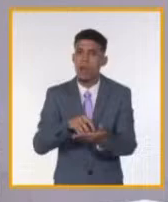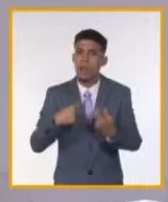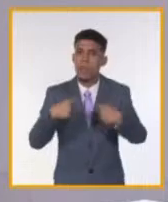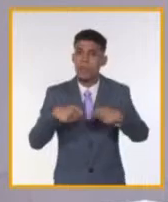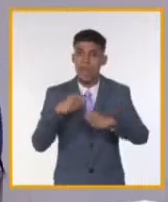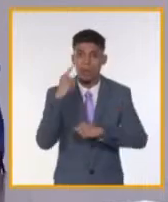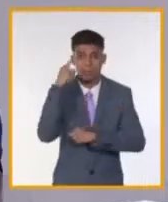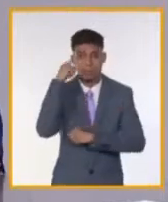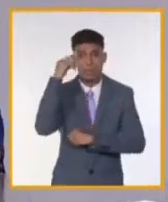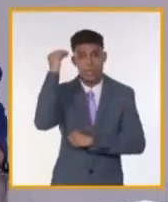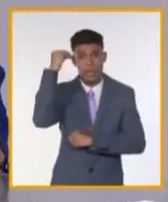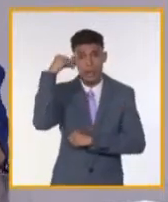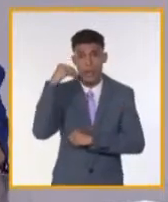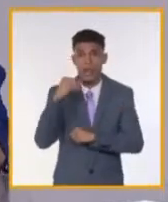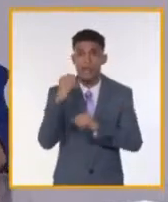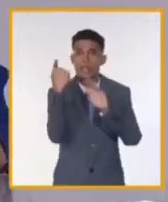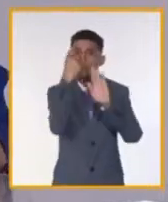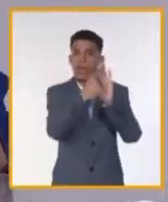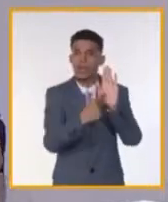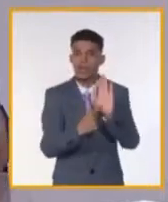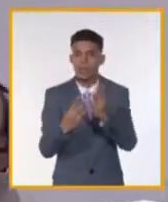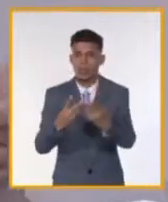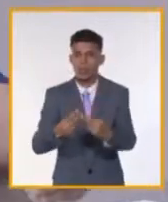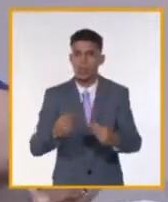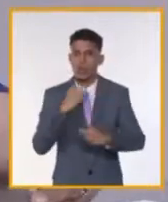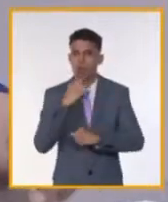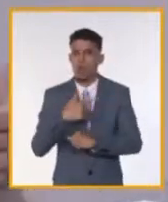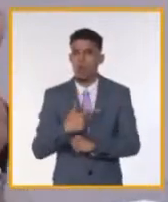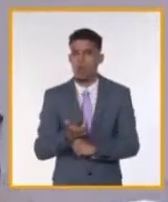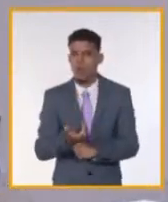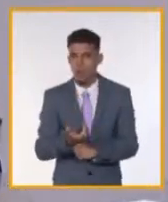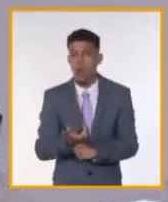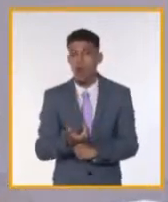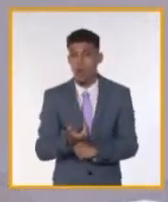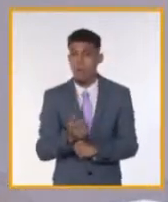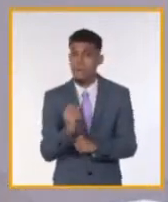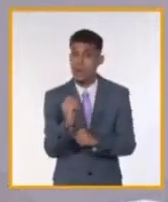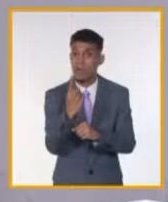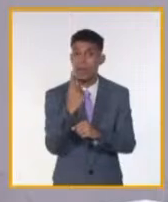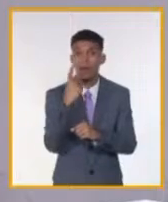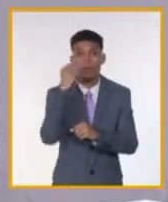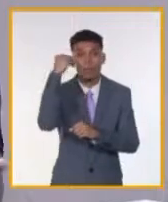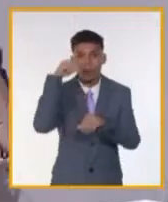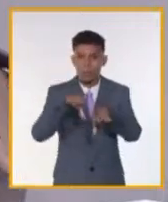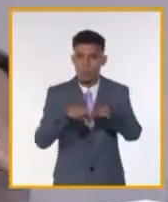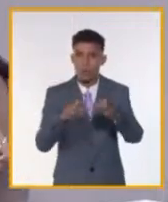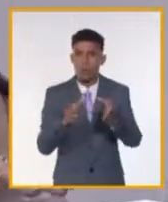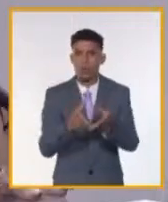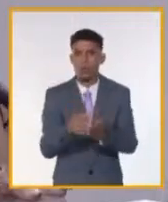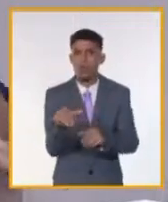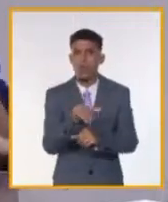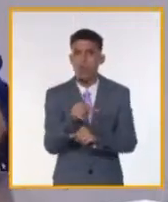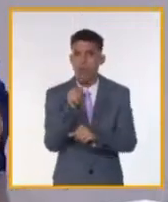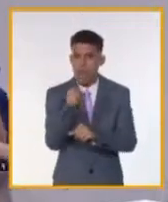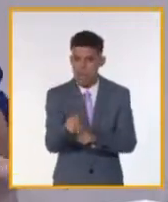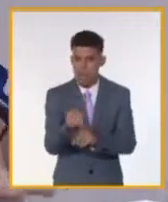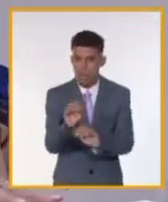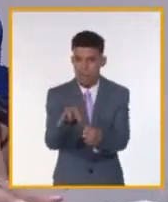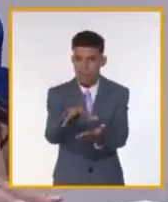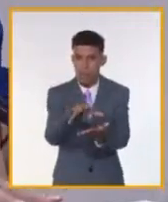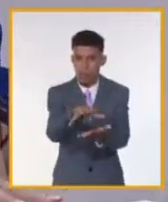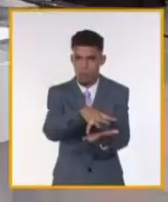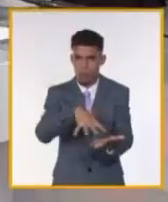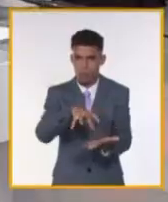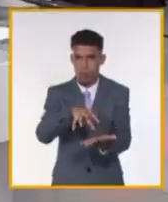producto de cultivo, así como los minerales que están presentes en la zona. Por ejemplo,